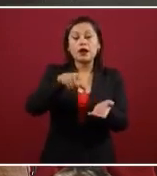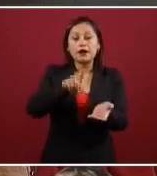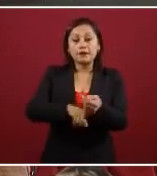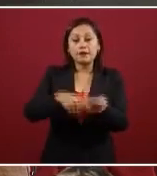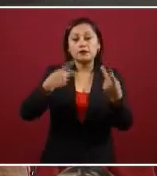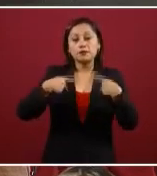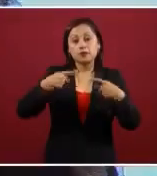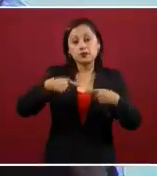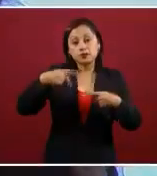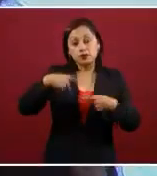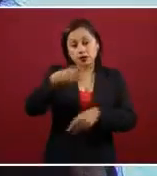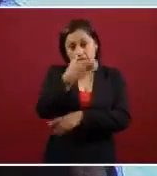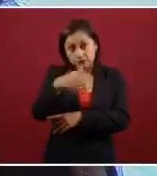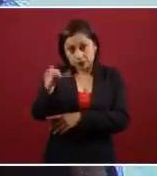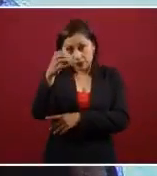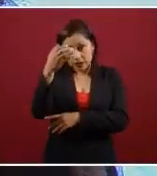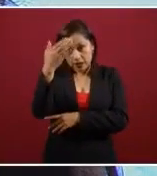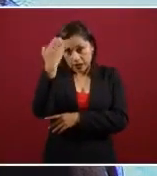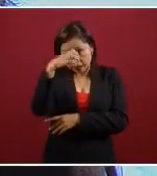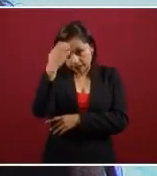se plantea tener